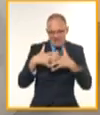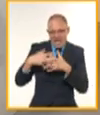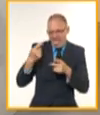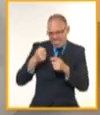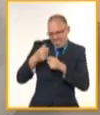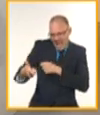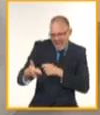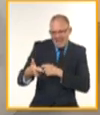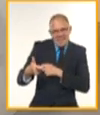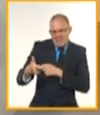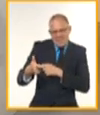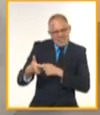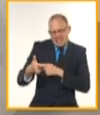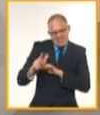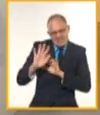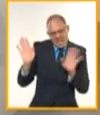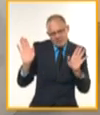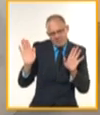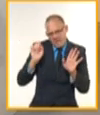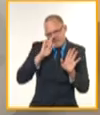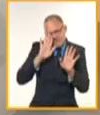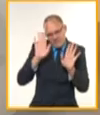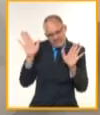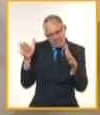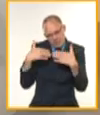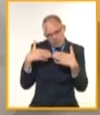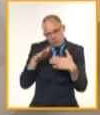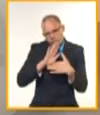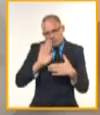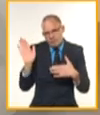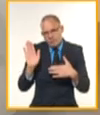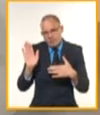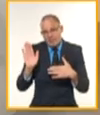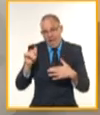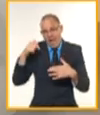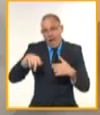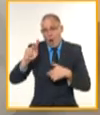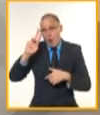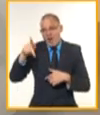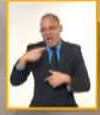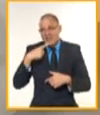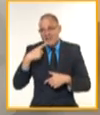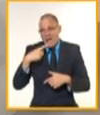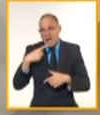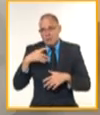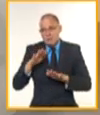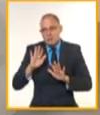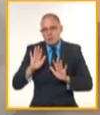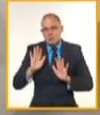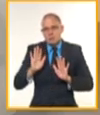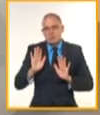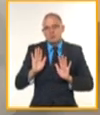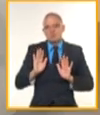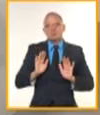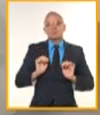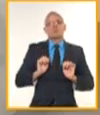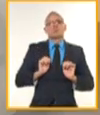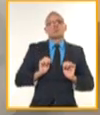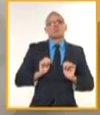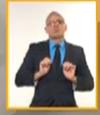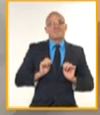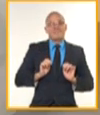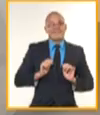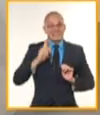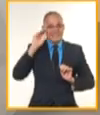deudas como para estar pagando. Los únicos que aunque el apoyo verbal, como dije al inicio, fueron varios los que verbalmente le